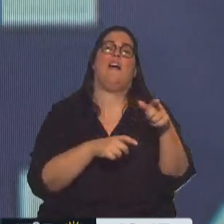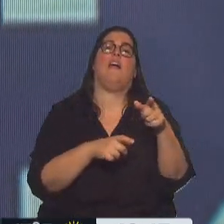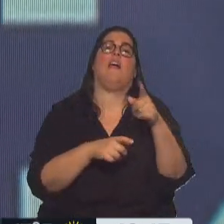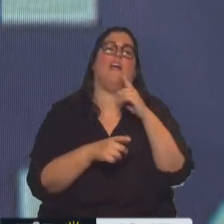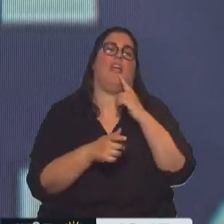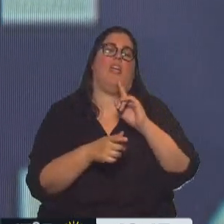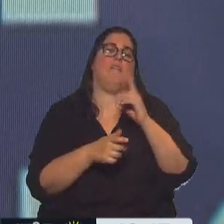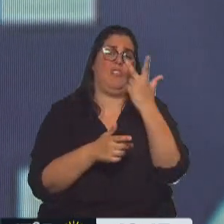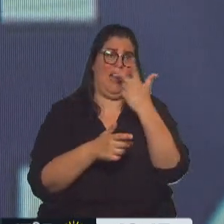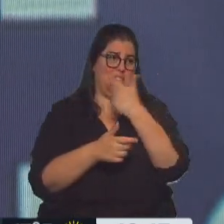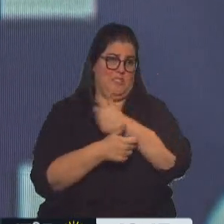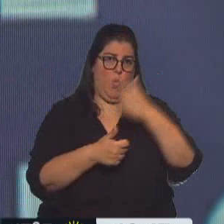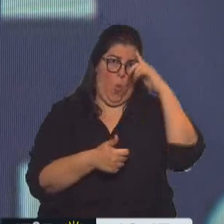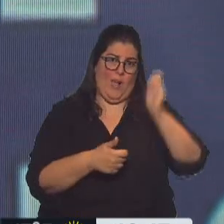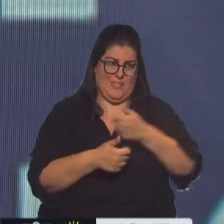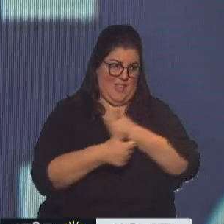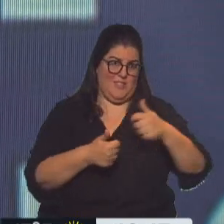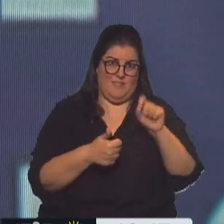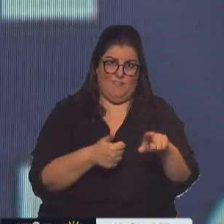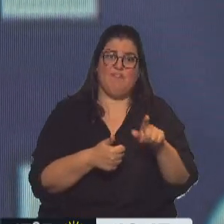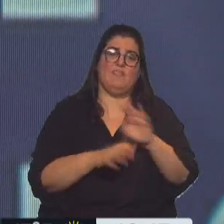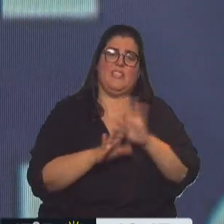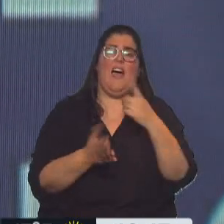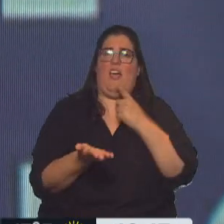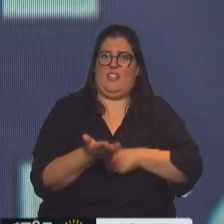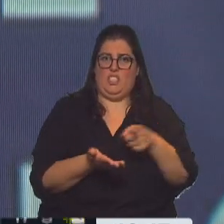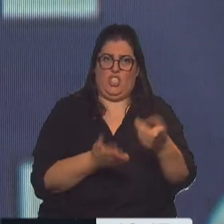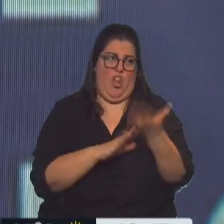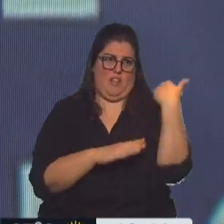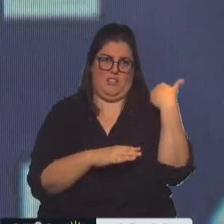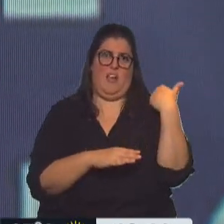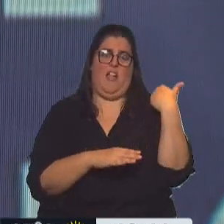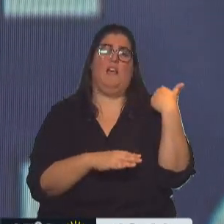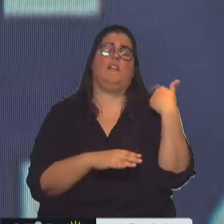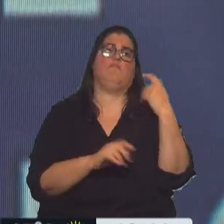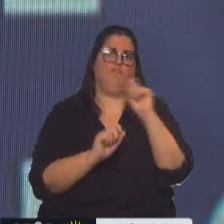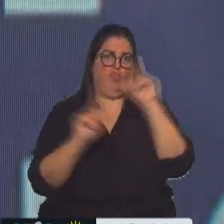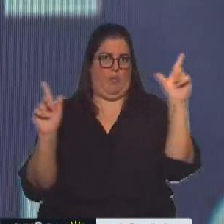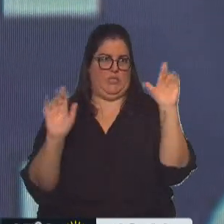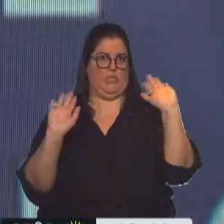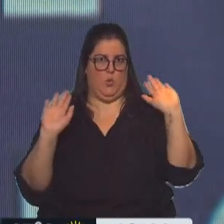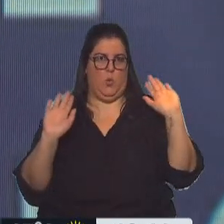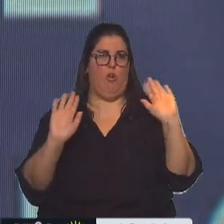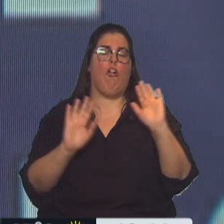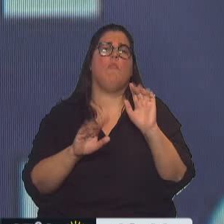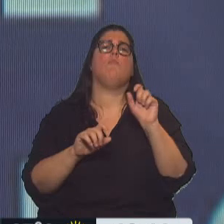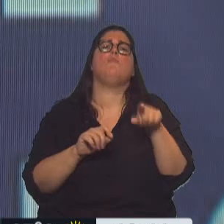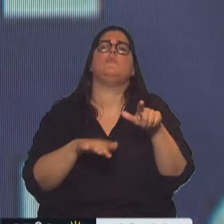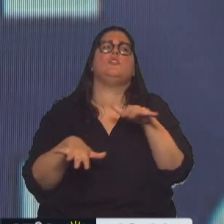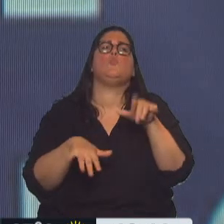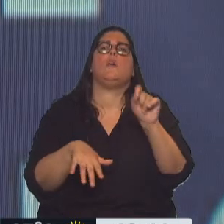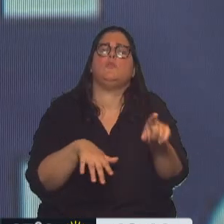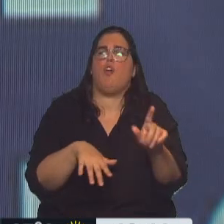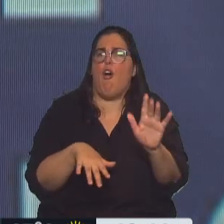buenos jueces de ese tribunal, que sin embargo ayer tomaron un fallo que es sorpresivo, sobre todo por las circunstancias en